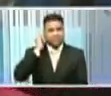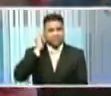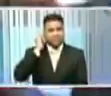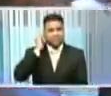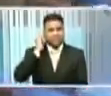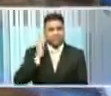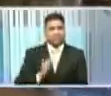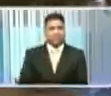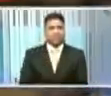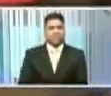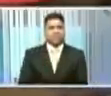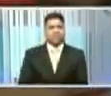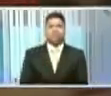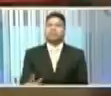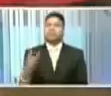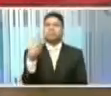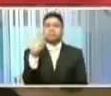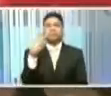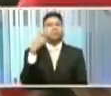Miren,